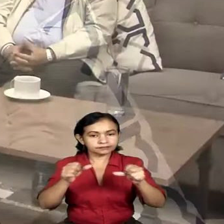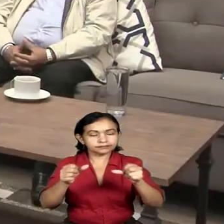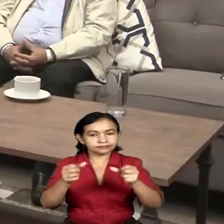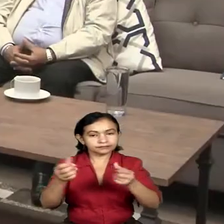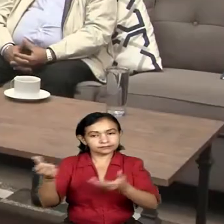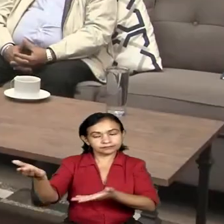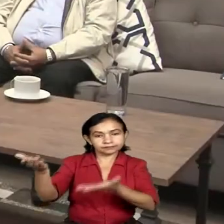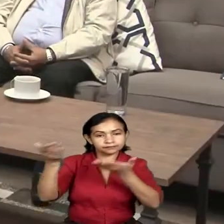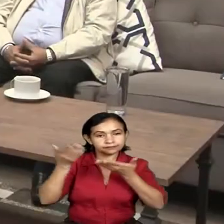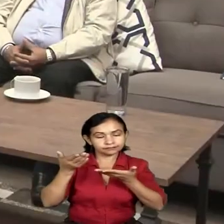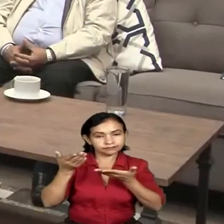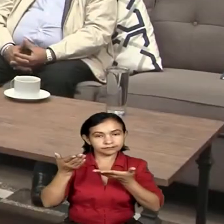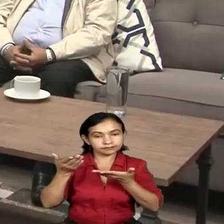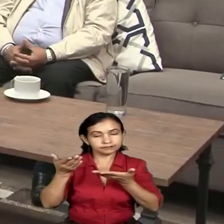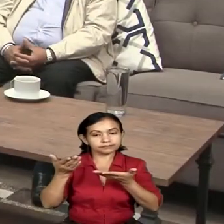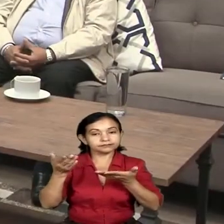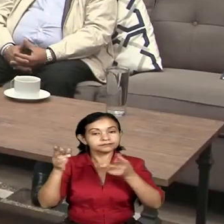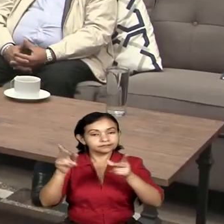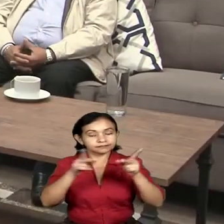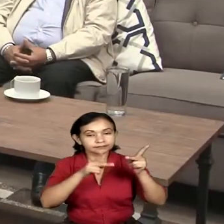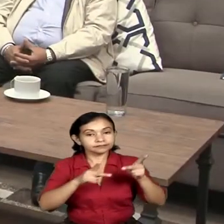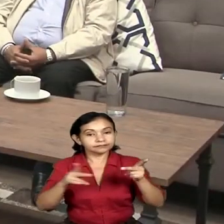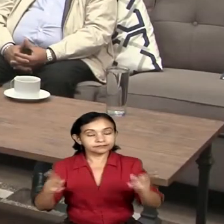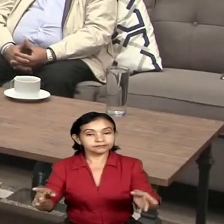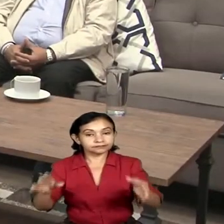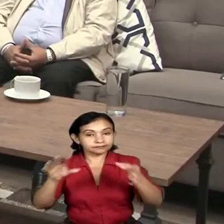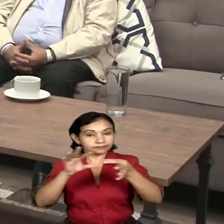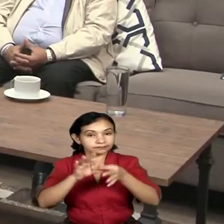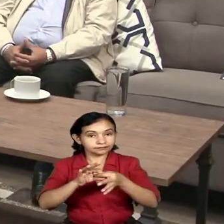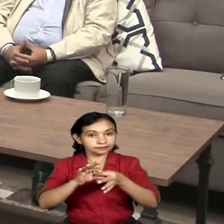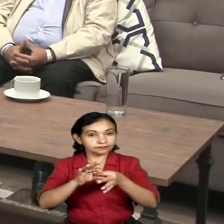de Rigoberto, pero también de los que estuvieron con Rigoberto